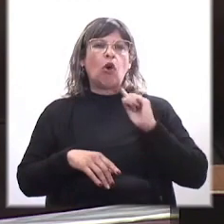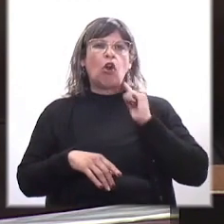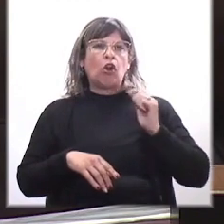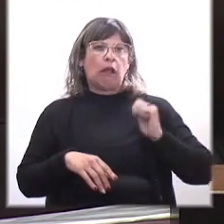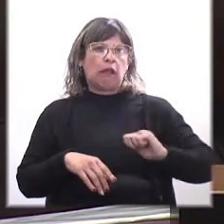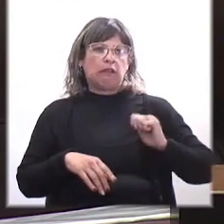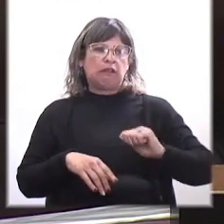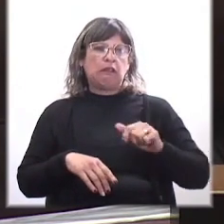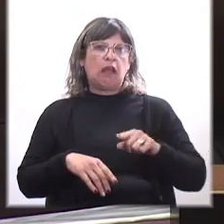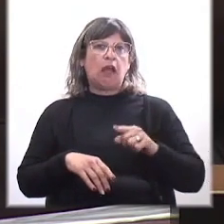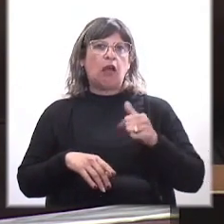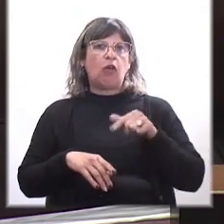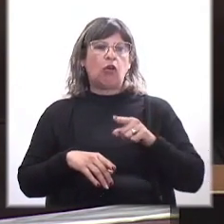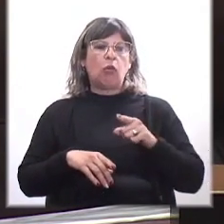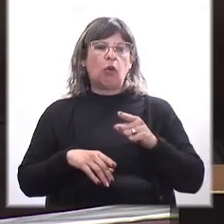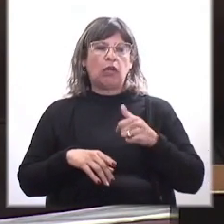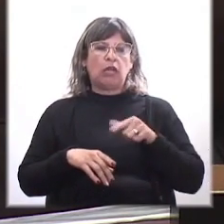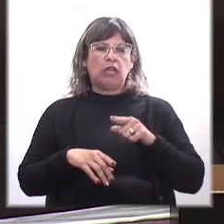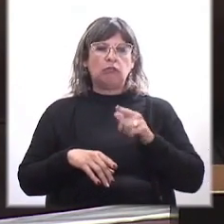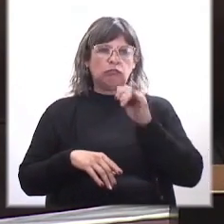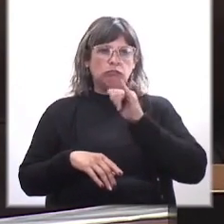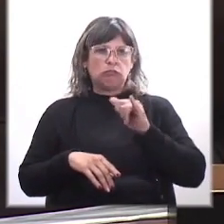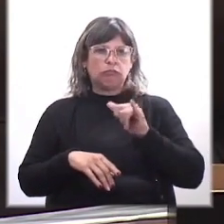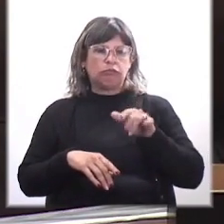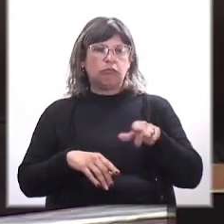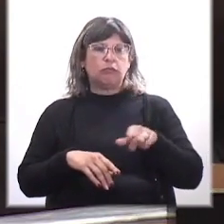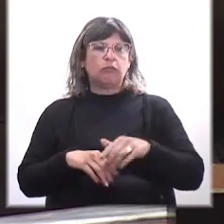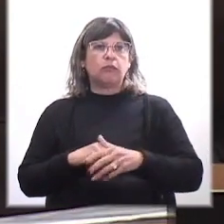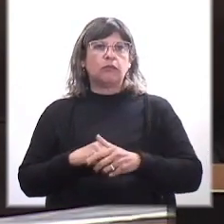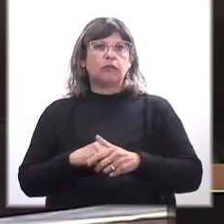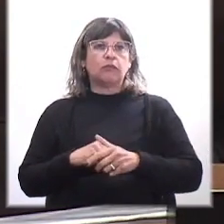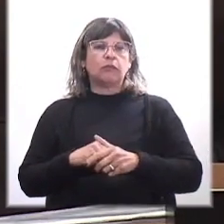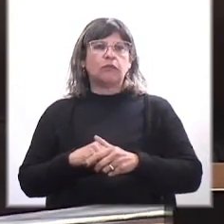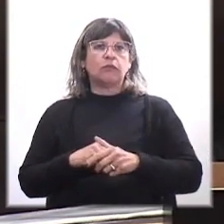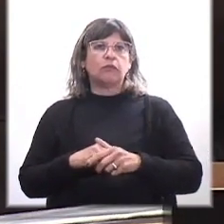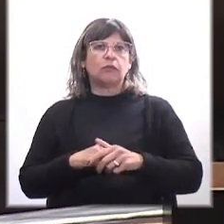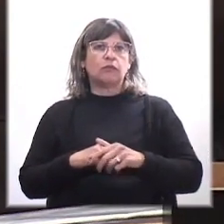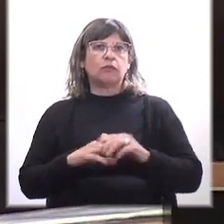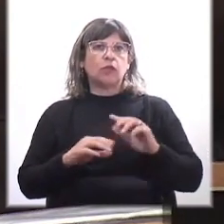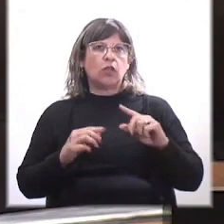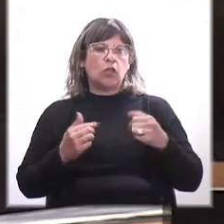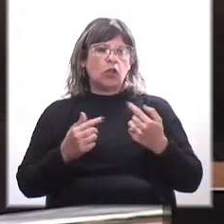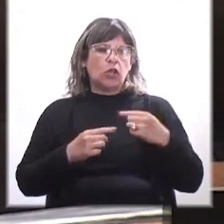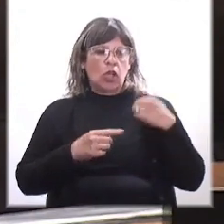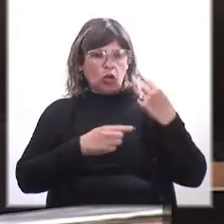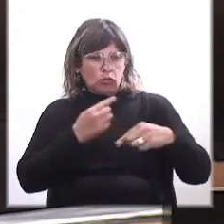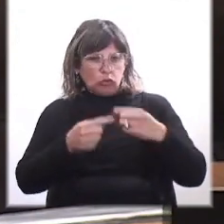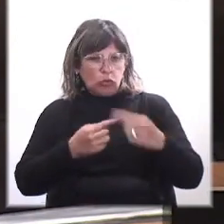como parte demandada. Los que han seguido repercutiendo